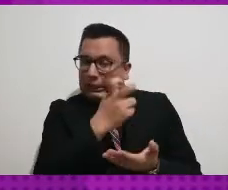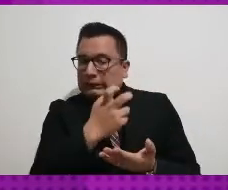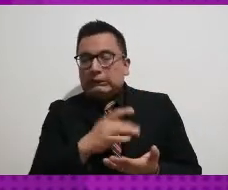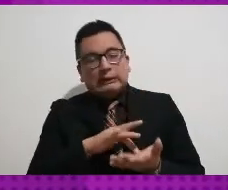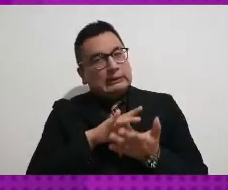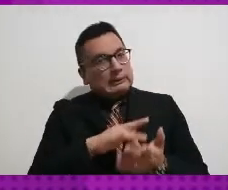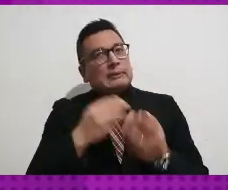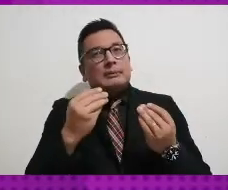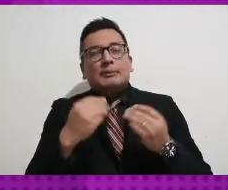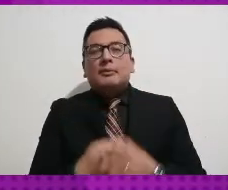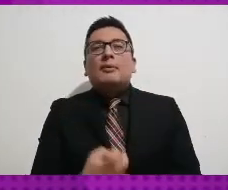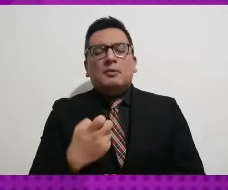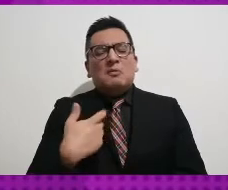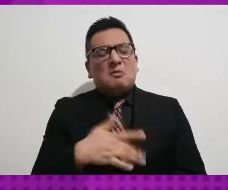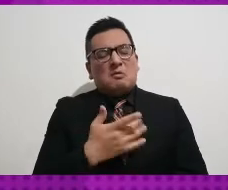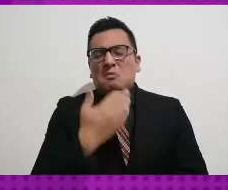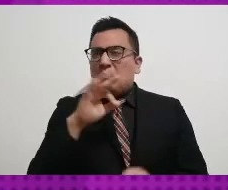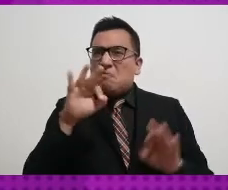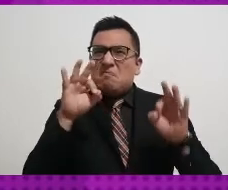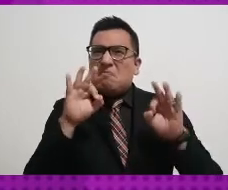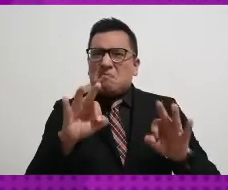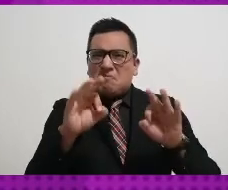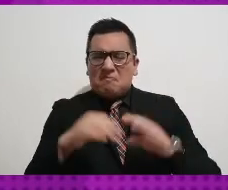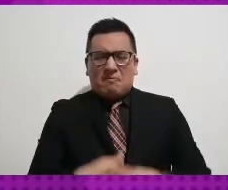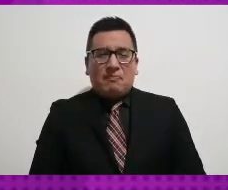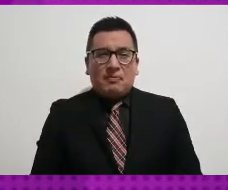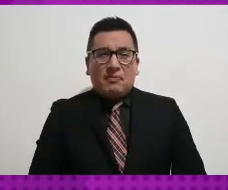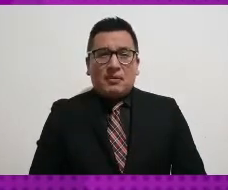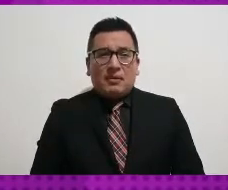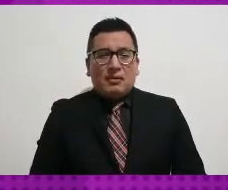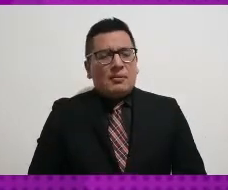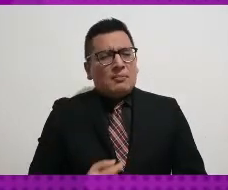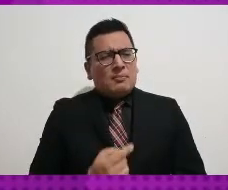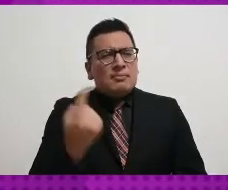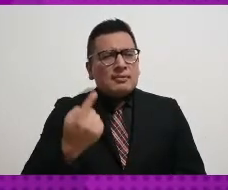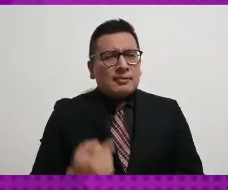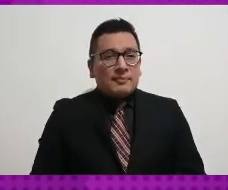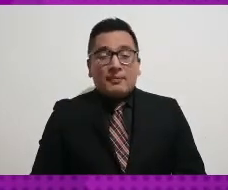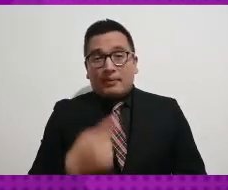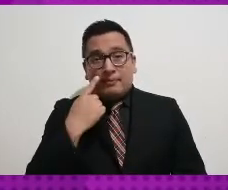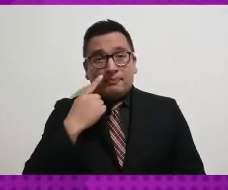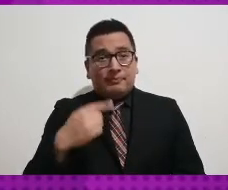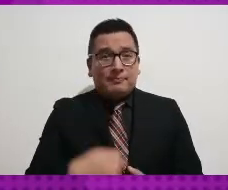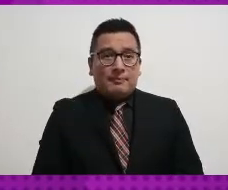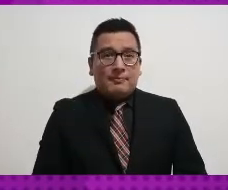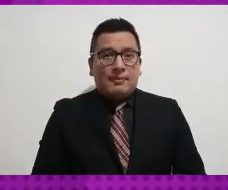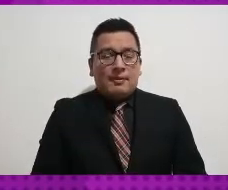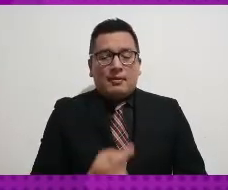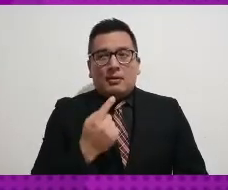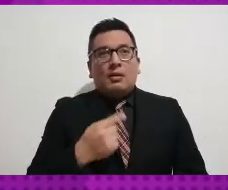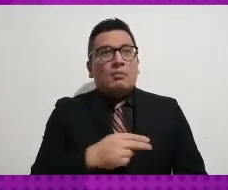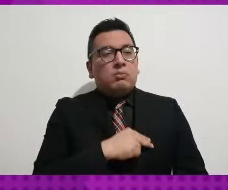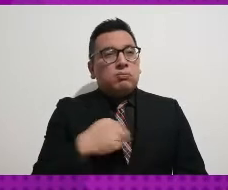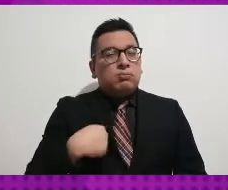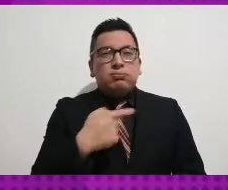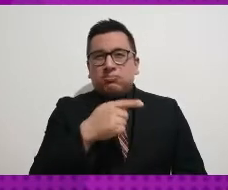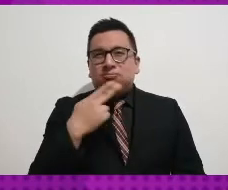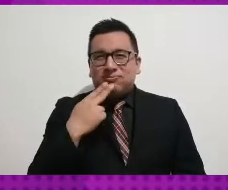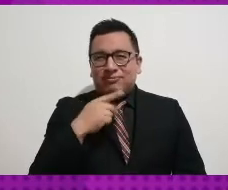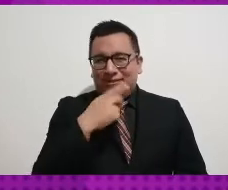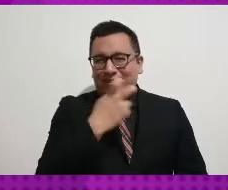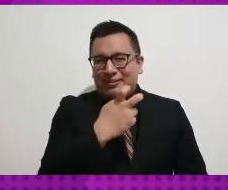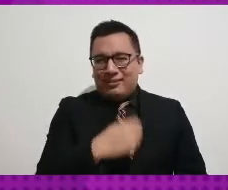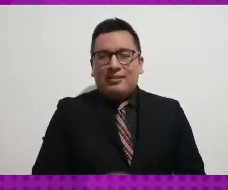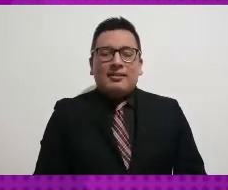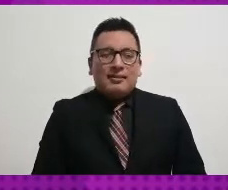dio excelentes resultados. ¿Y por qué digo excelentes resultados? Porque las ocasiones, si no mal recuerdo, 3 que hemos puesto en marcha,